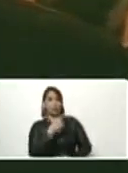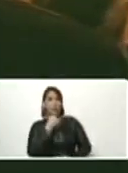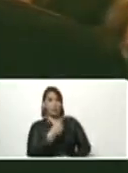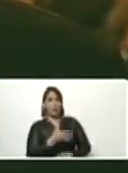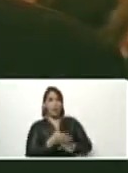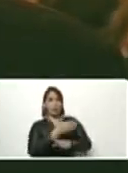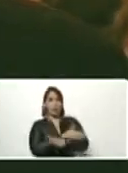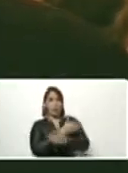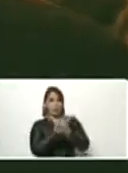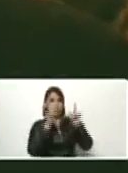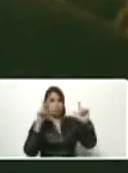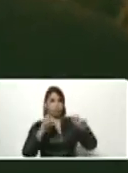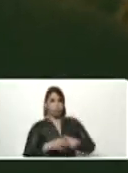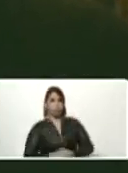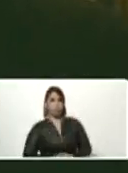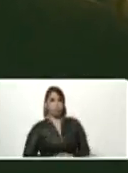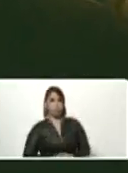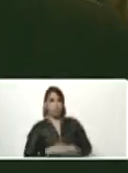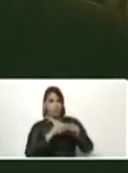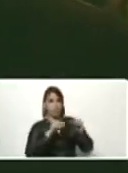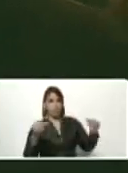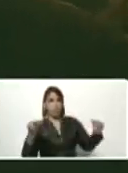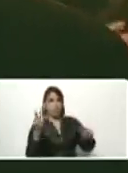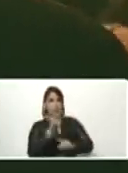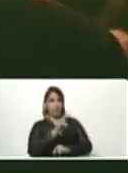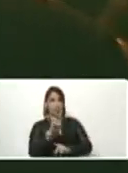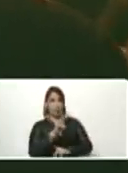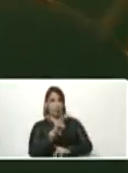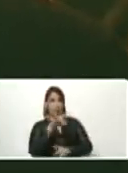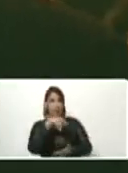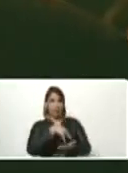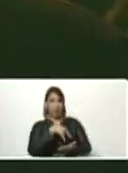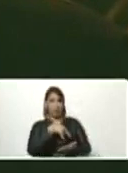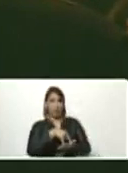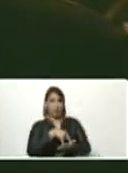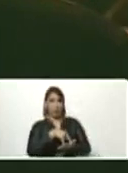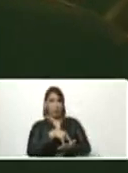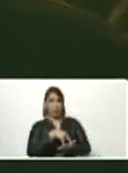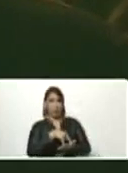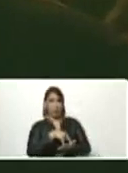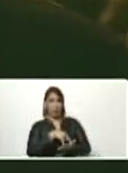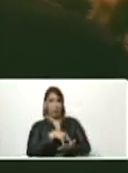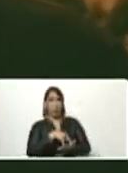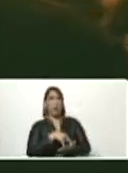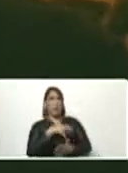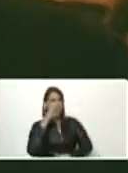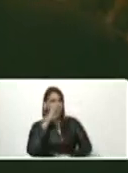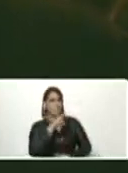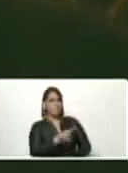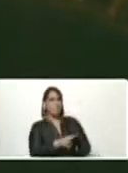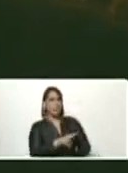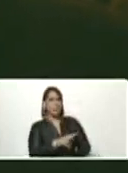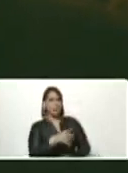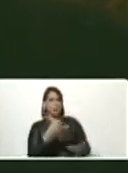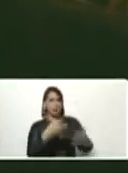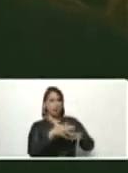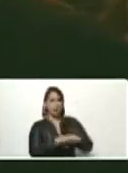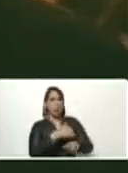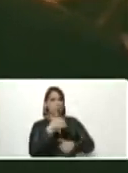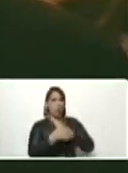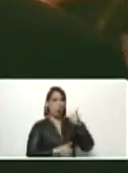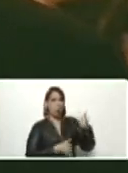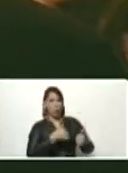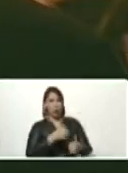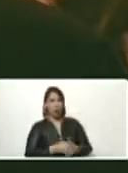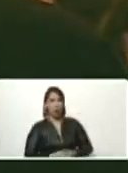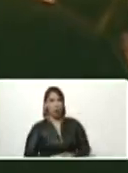de la liberación del territorio de Venezuela en Carabobo, echó a mano a una visión de conjunto en el cual